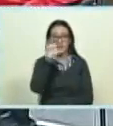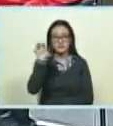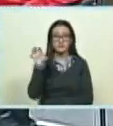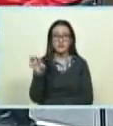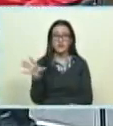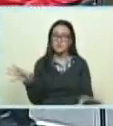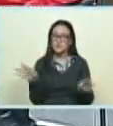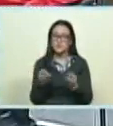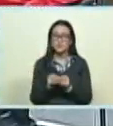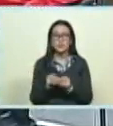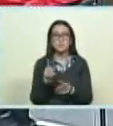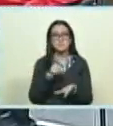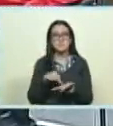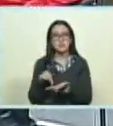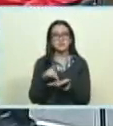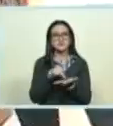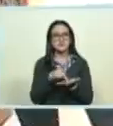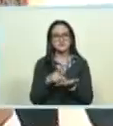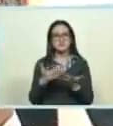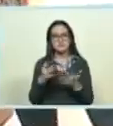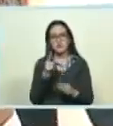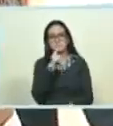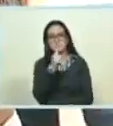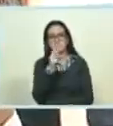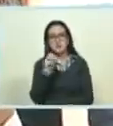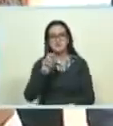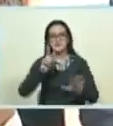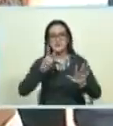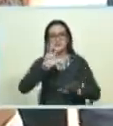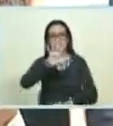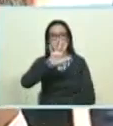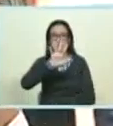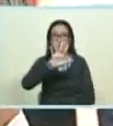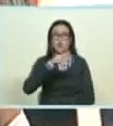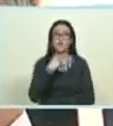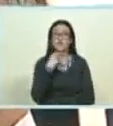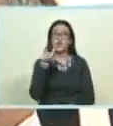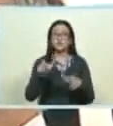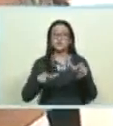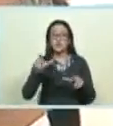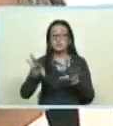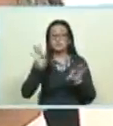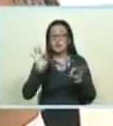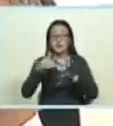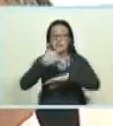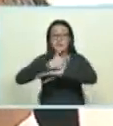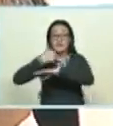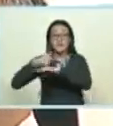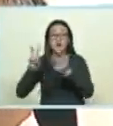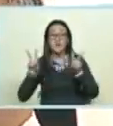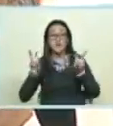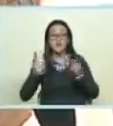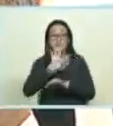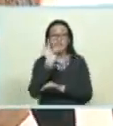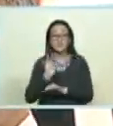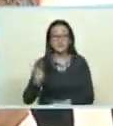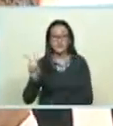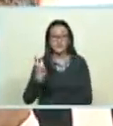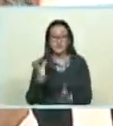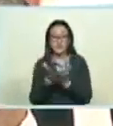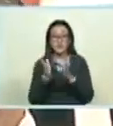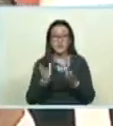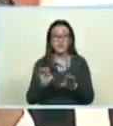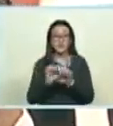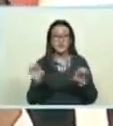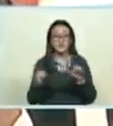los que nos dio un total de la participación de 1.075 voceros, que eligieron a la nueva directiva de la Federación Venezolana de